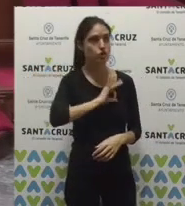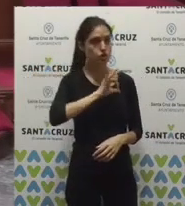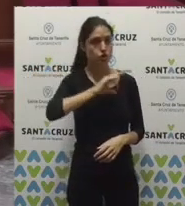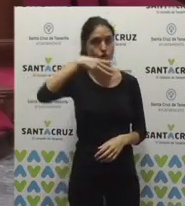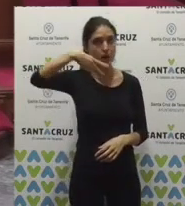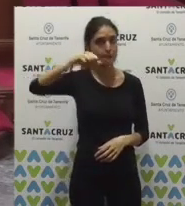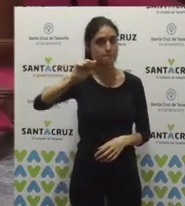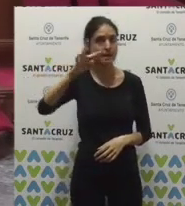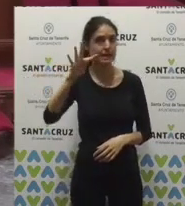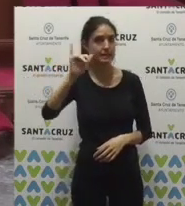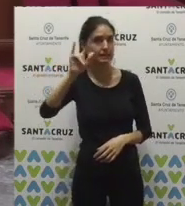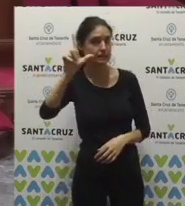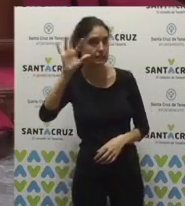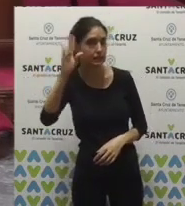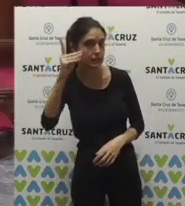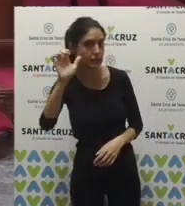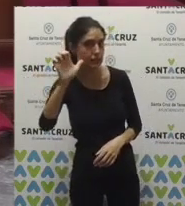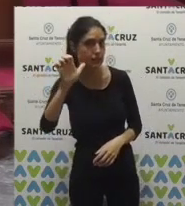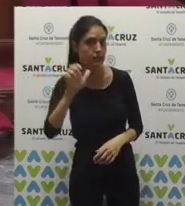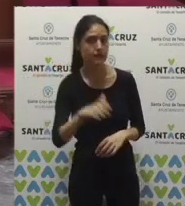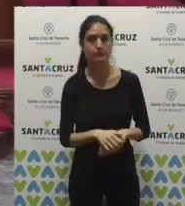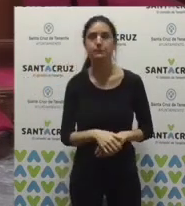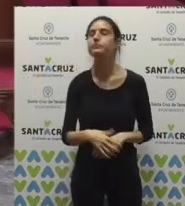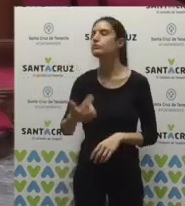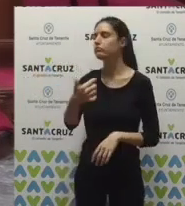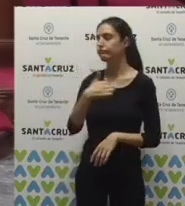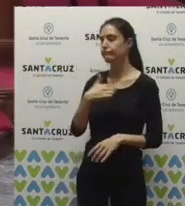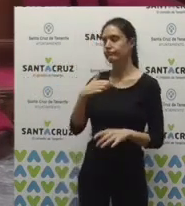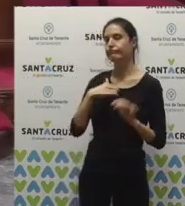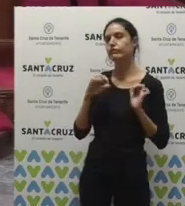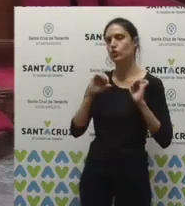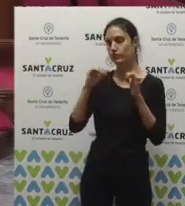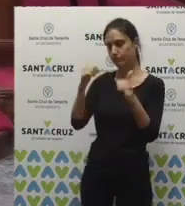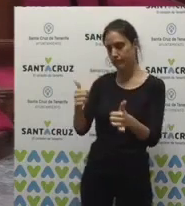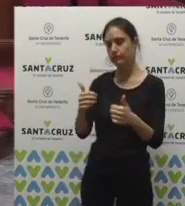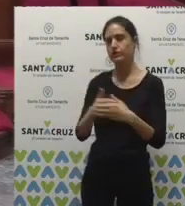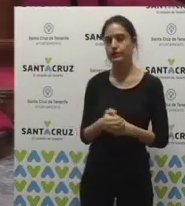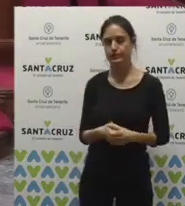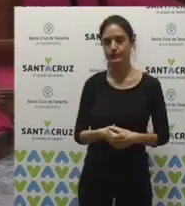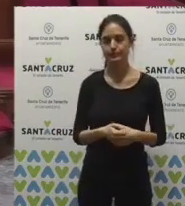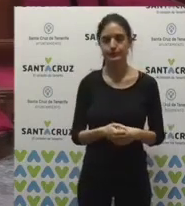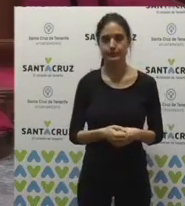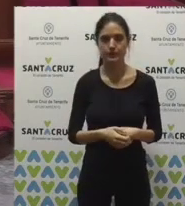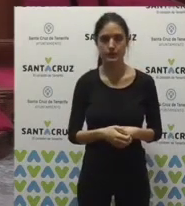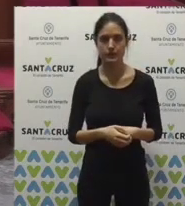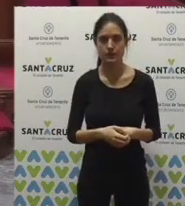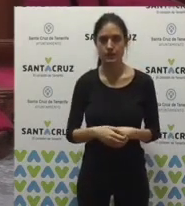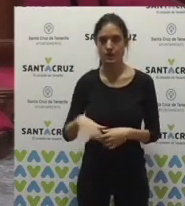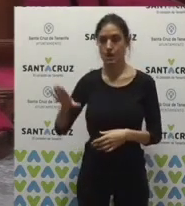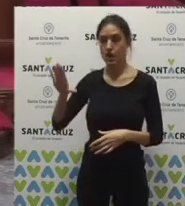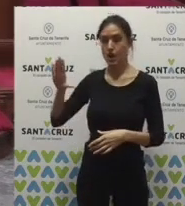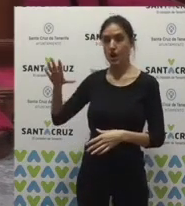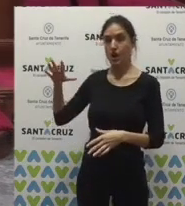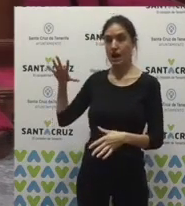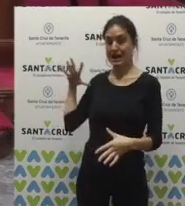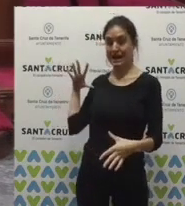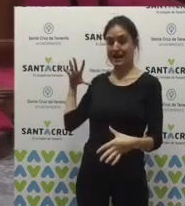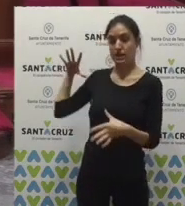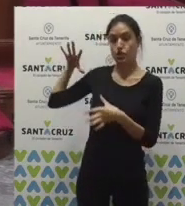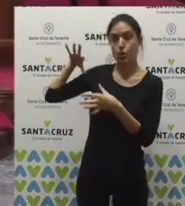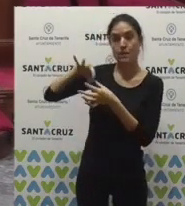bueno voy a a empezar precisamente retomando una de las últimas palabras de